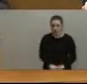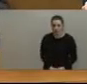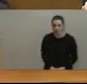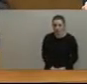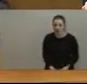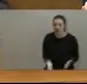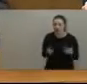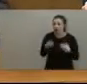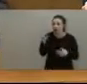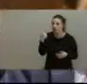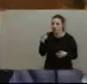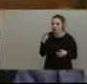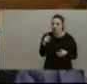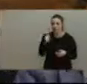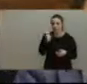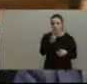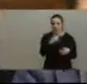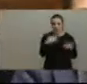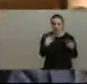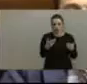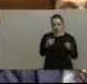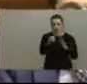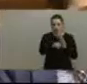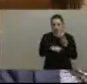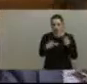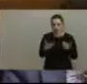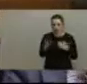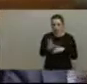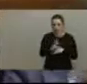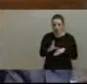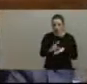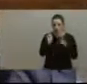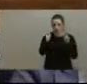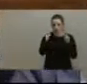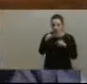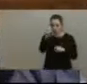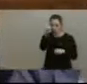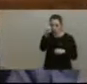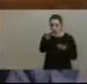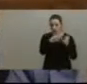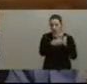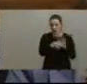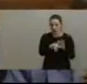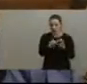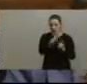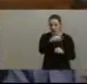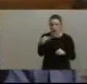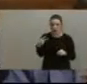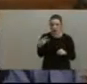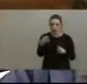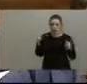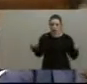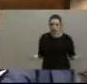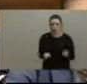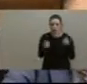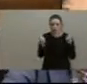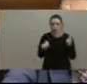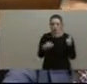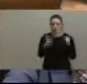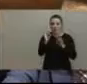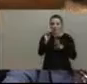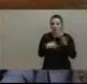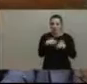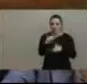Gracias, señor presidente. La pregunta es ¿qué medida va a tomar la Consejería de Educación y Cultura en relación con los resultados publicados por el Índice de Progreso